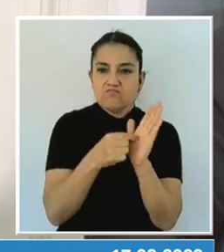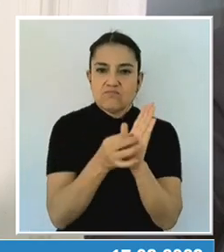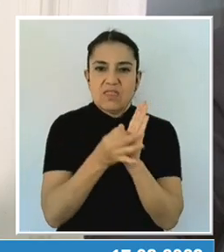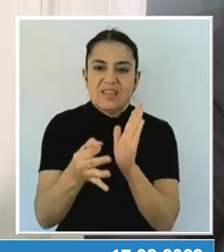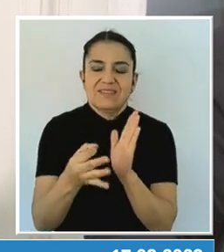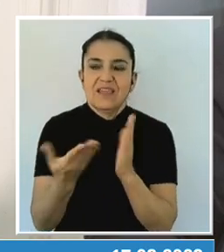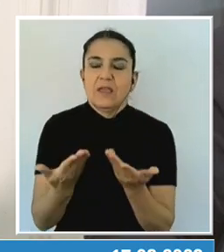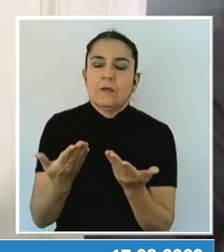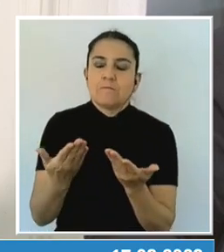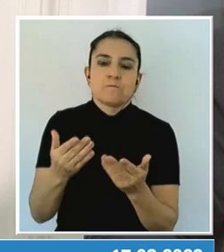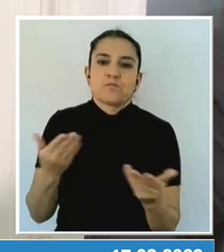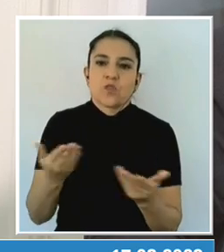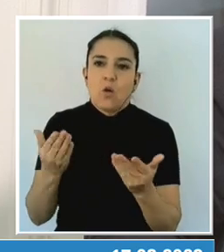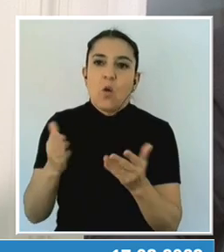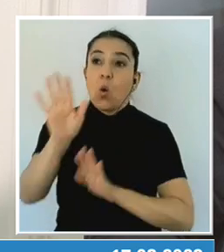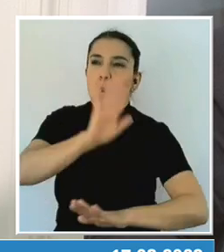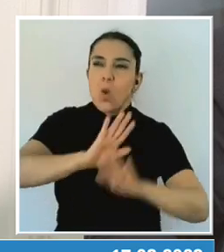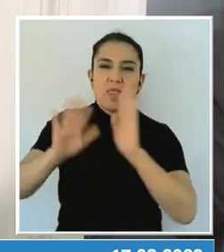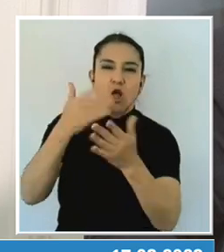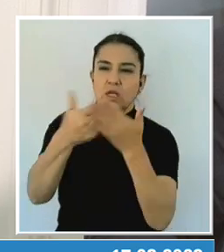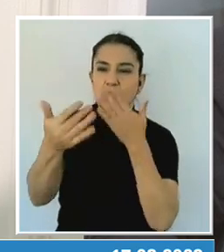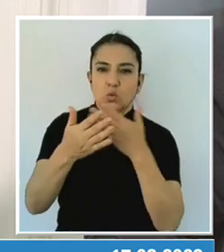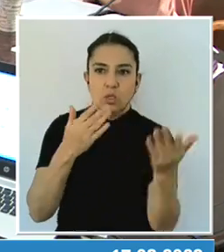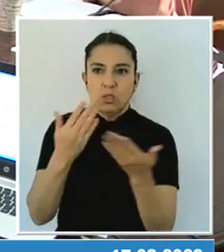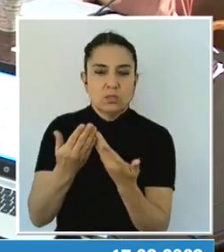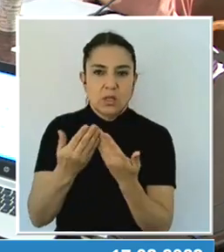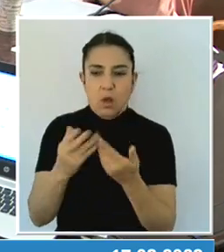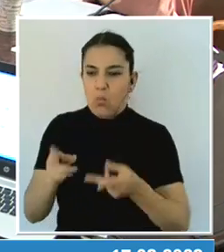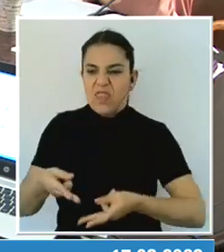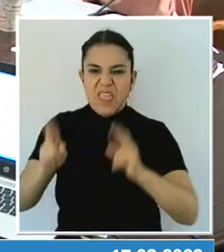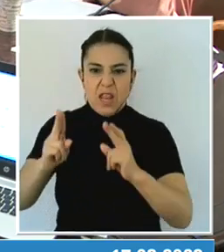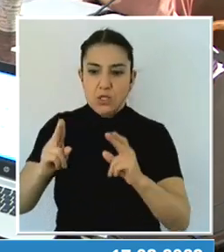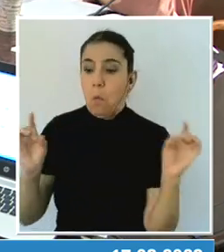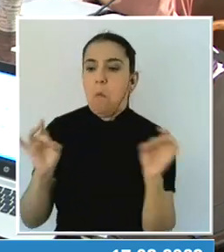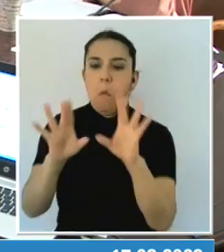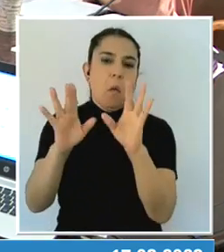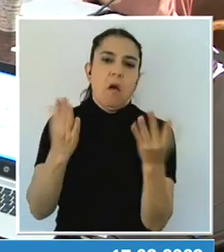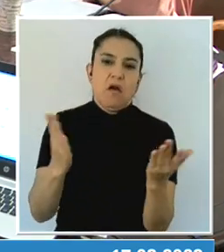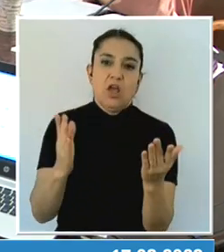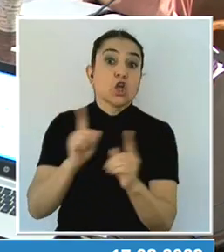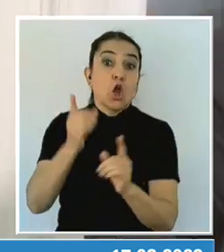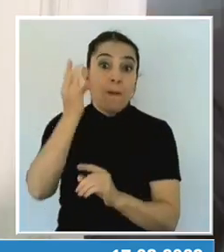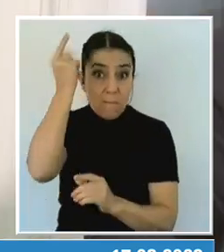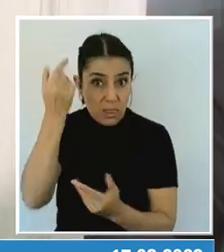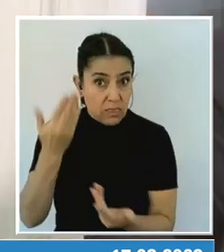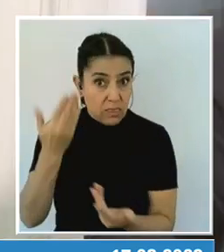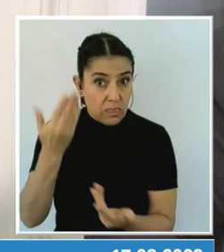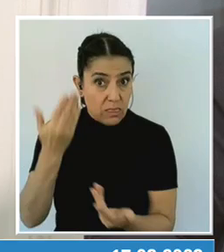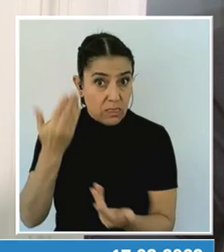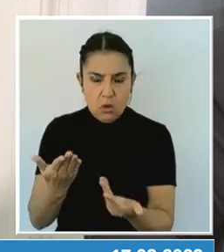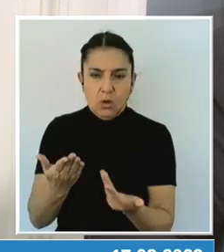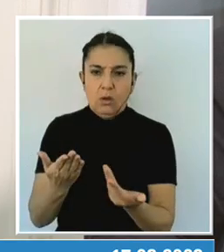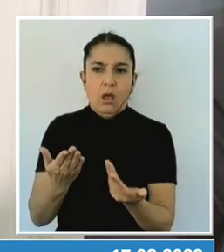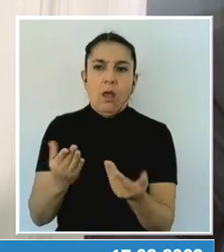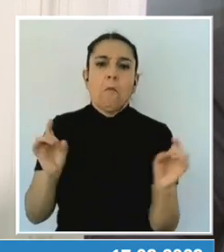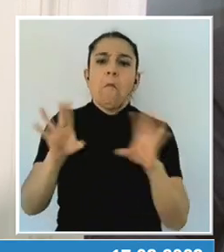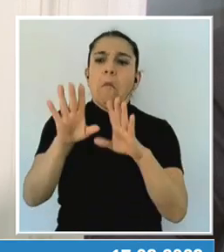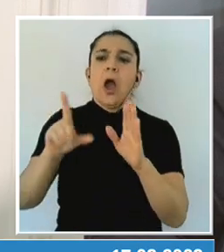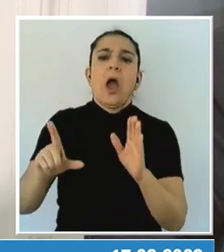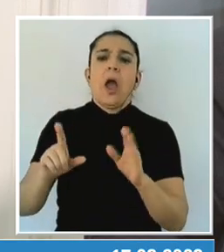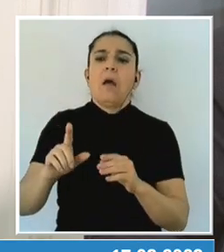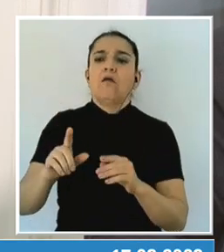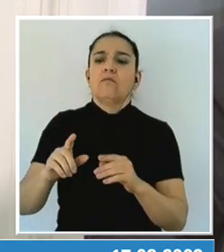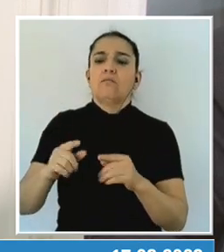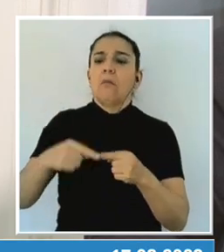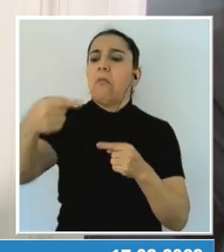inventan, no hay legislación que diga, ya, mañana, ¿no es cierto?, se dictó la ley número tanto y vamos a ponerla en práctica.